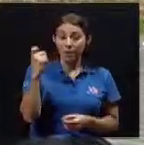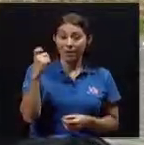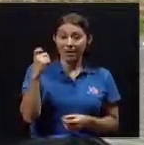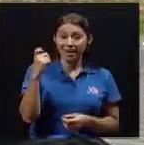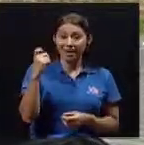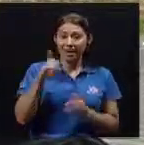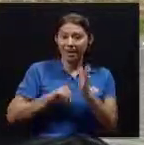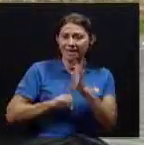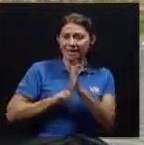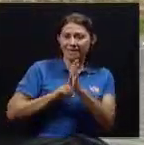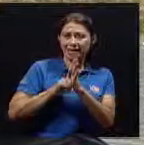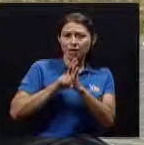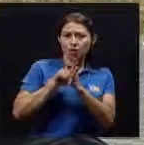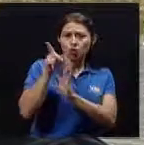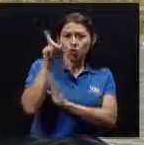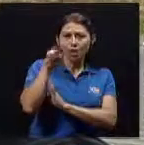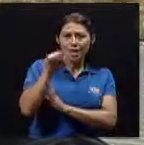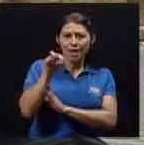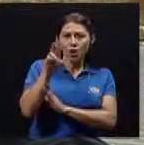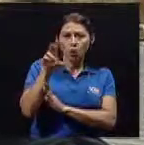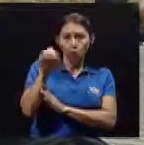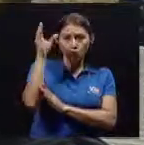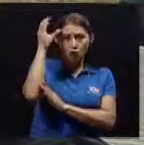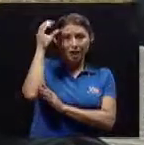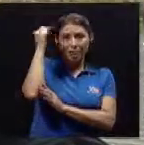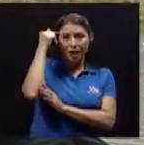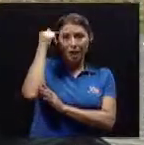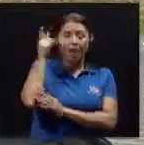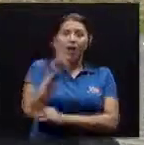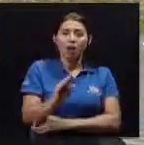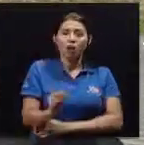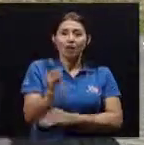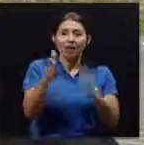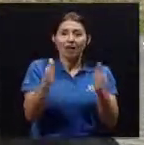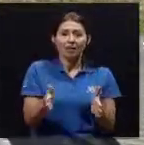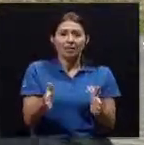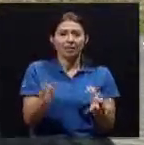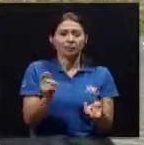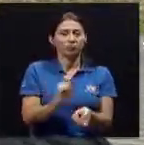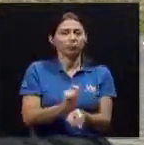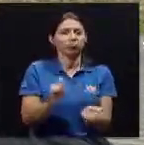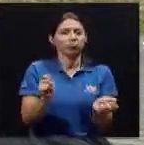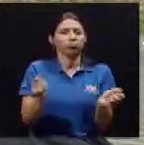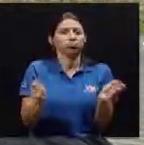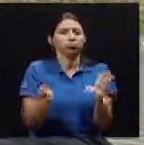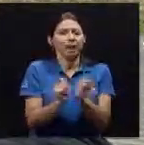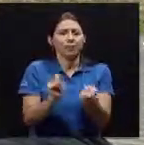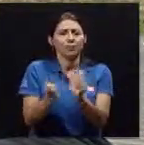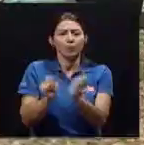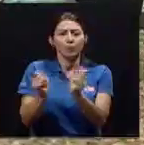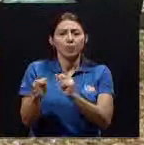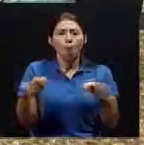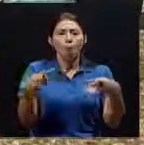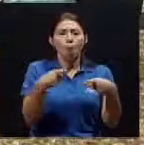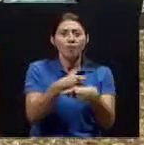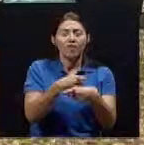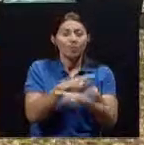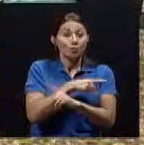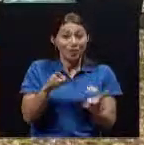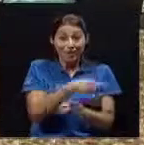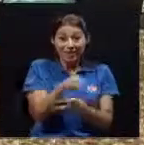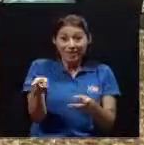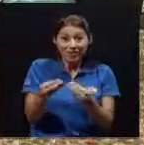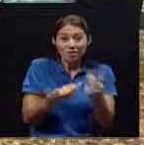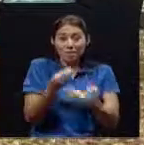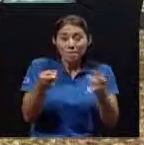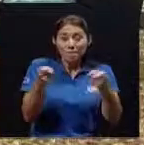el desarrollo neurocerebral en adolescentes ocurren muchísimos cambios muy complejos, pero entre ellos resulta